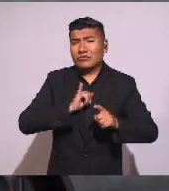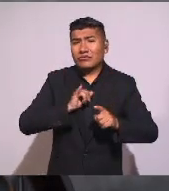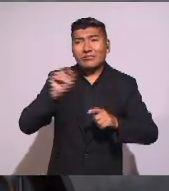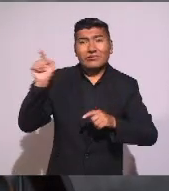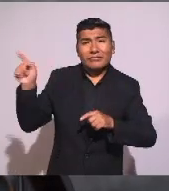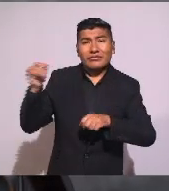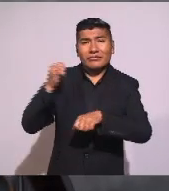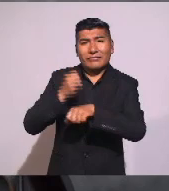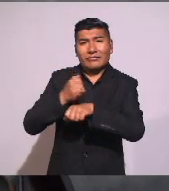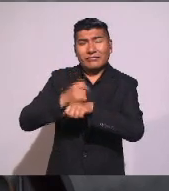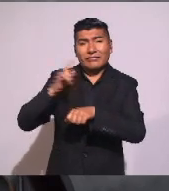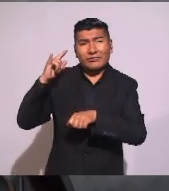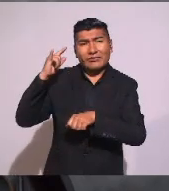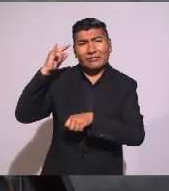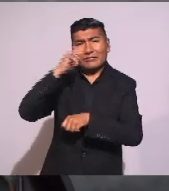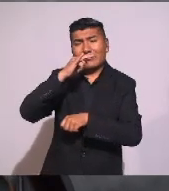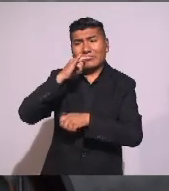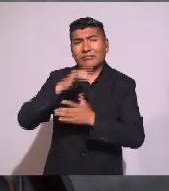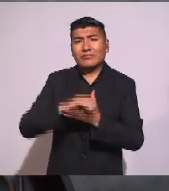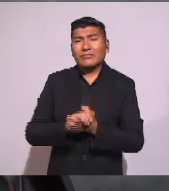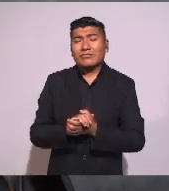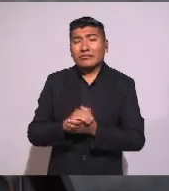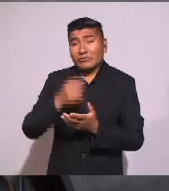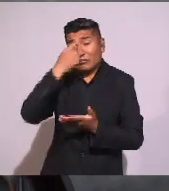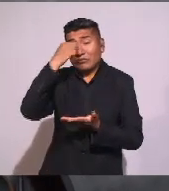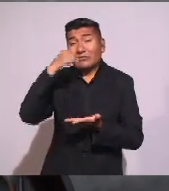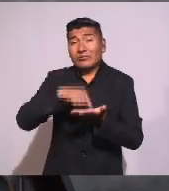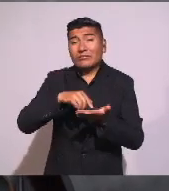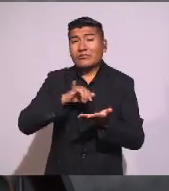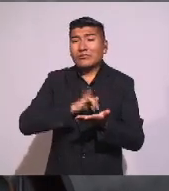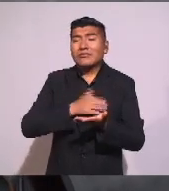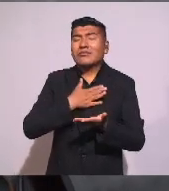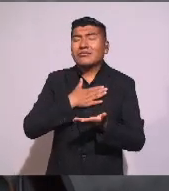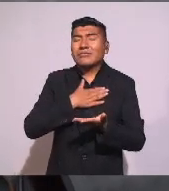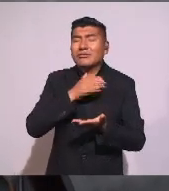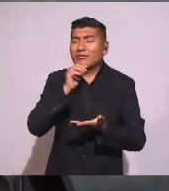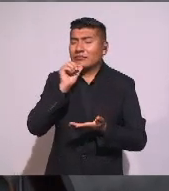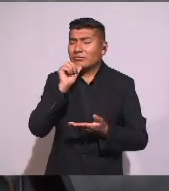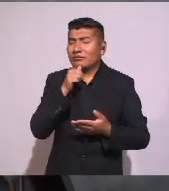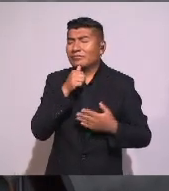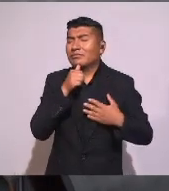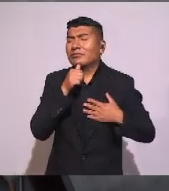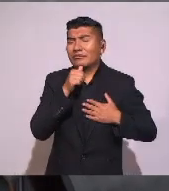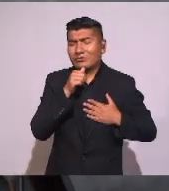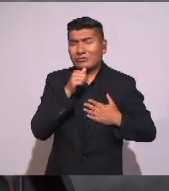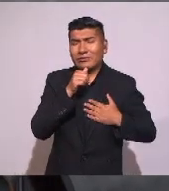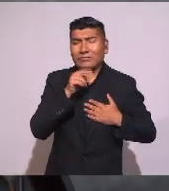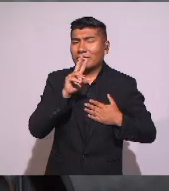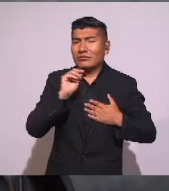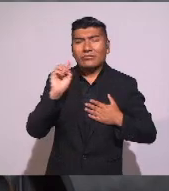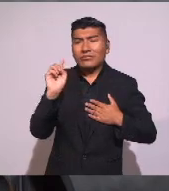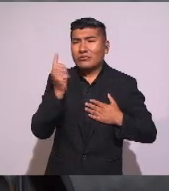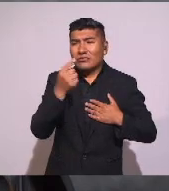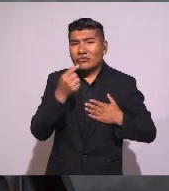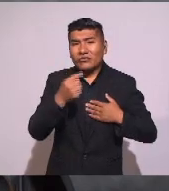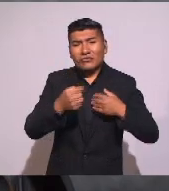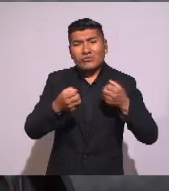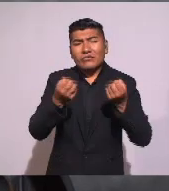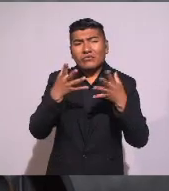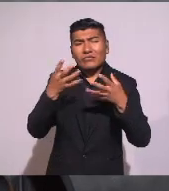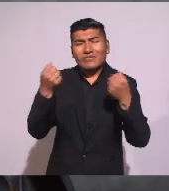del alto dios y sana por esto les digo que me duele no sólo que haya habido hechos de